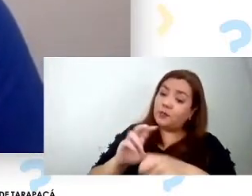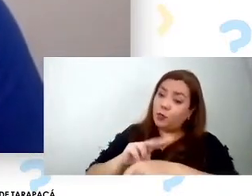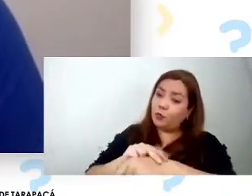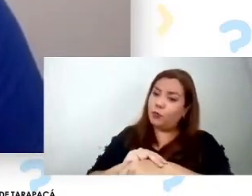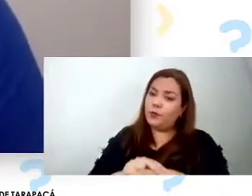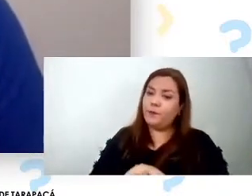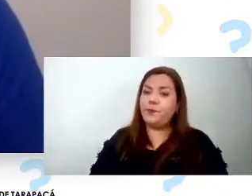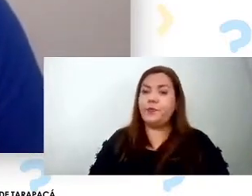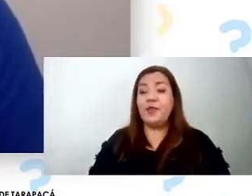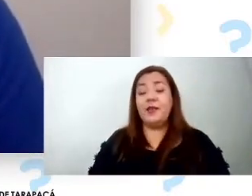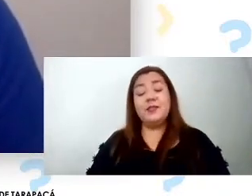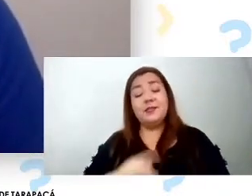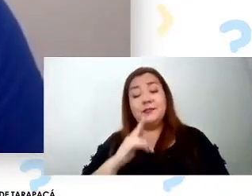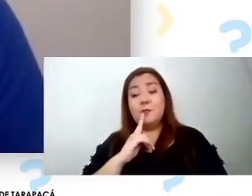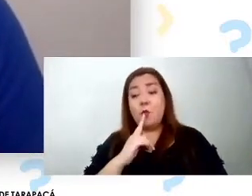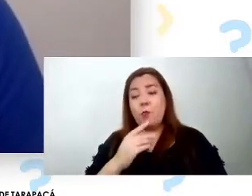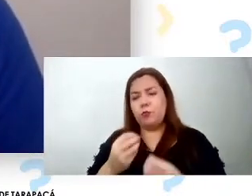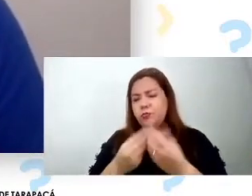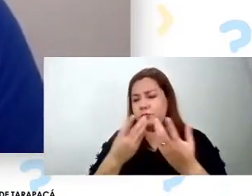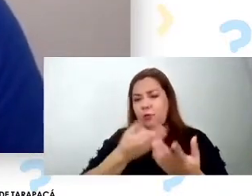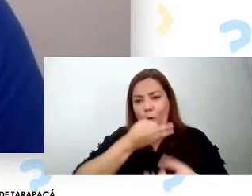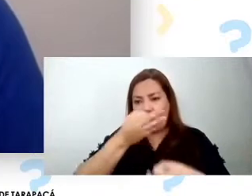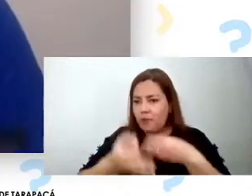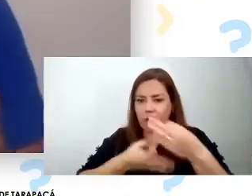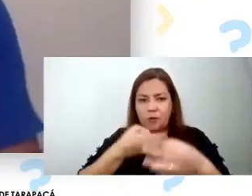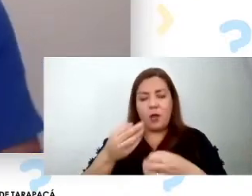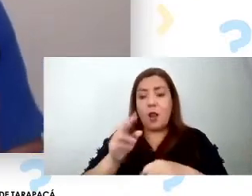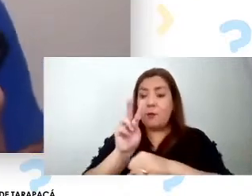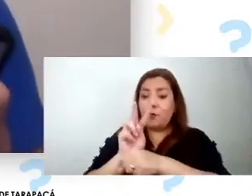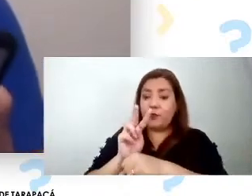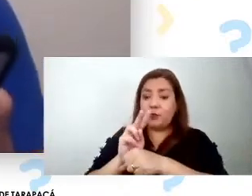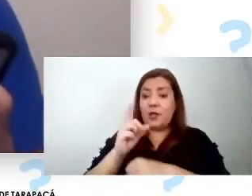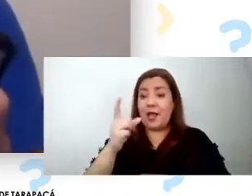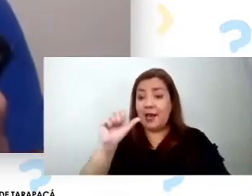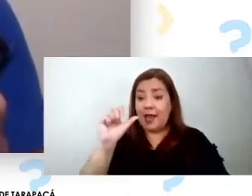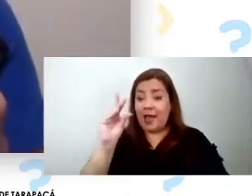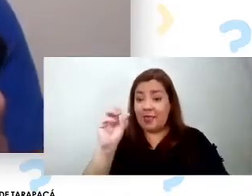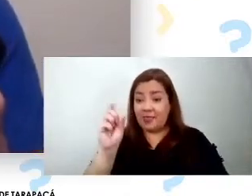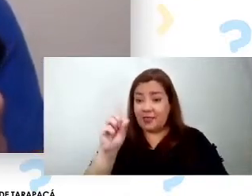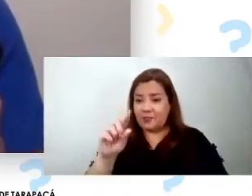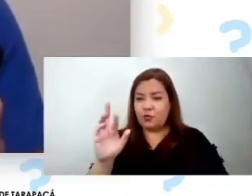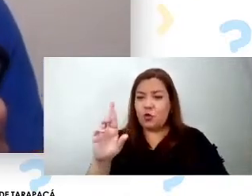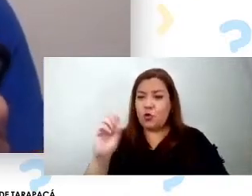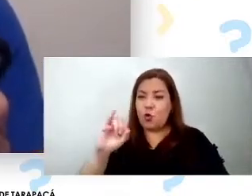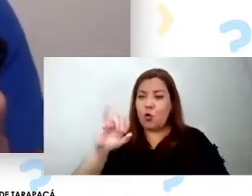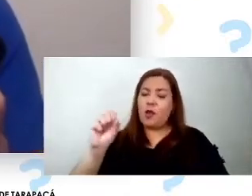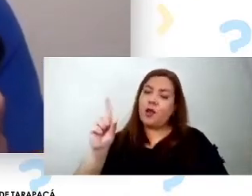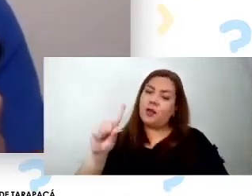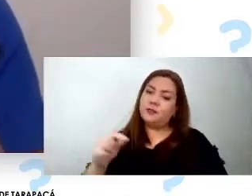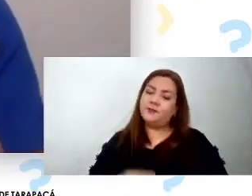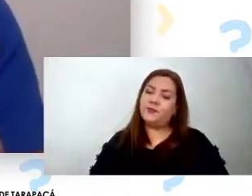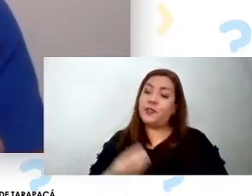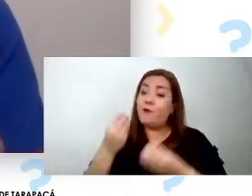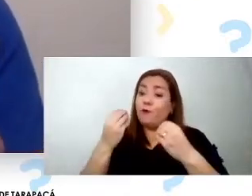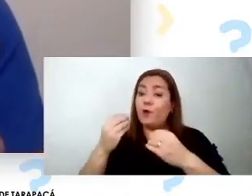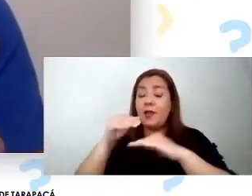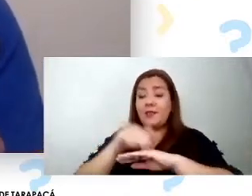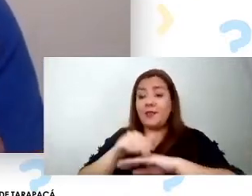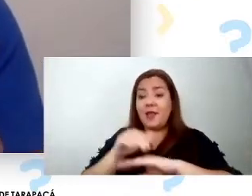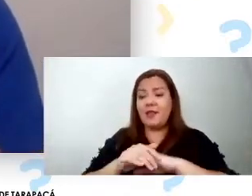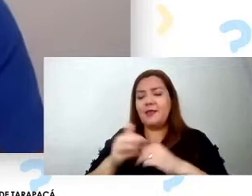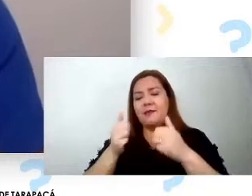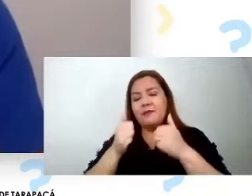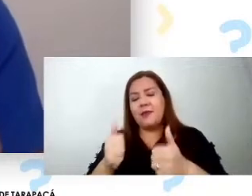tenemos bastantes comentarios. Nos dice la profesora Gladys Rojas. Buenas tardes, qué bien que podamos conocer nuestros